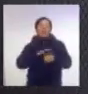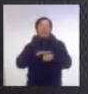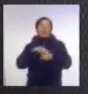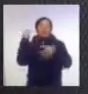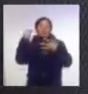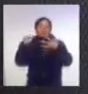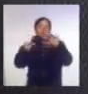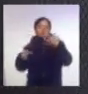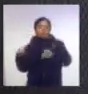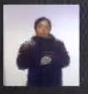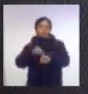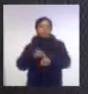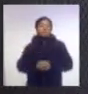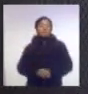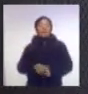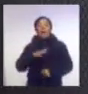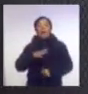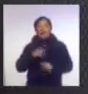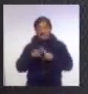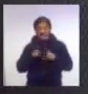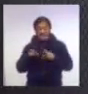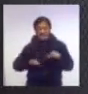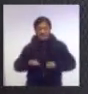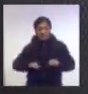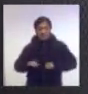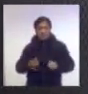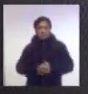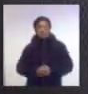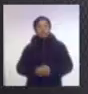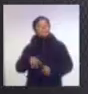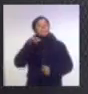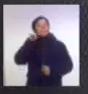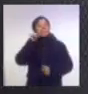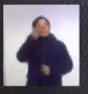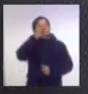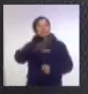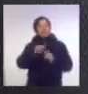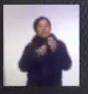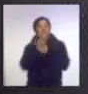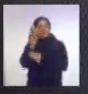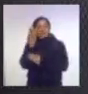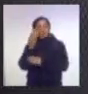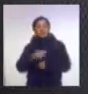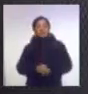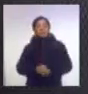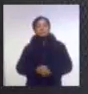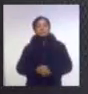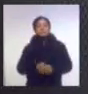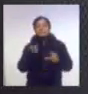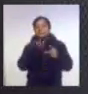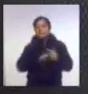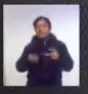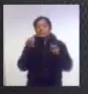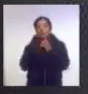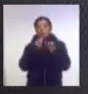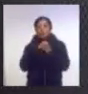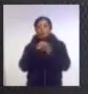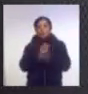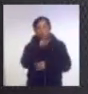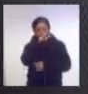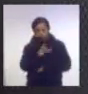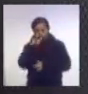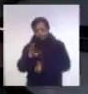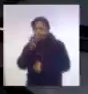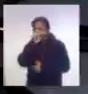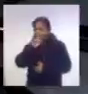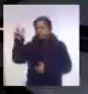Sí, claro. Vamos a tener varios eventos y mañana a las 10 de la mañana dan inicio los cursos de formación y